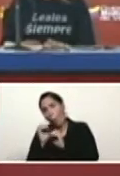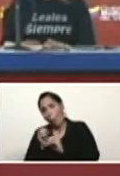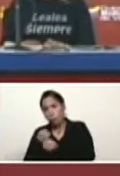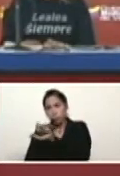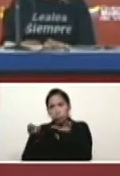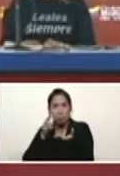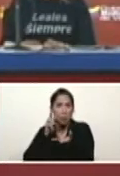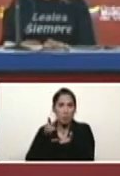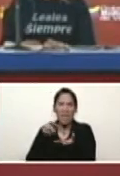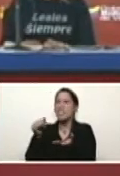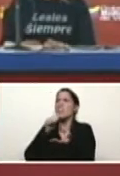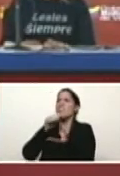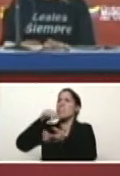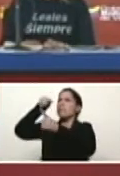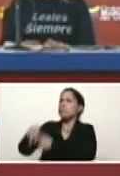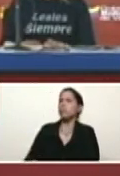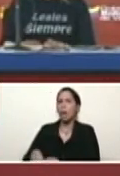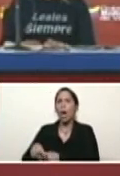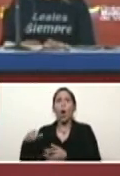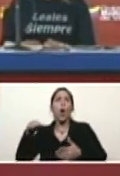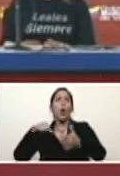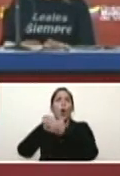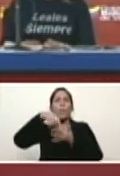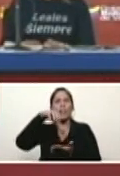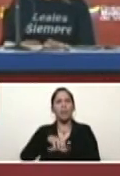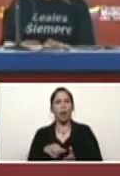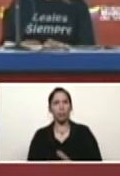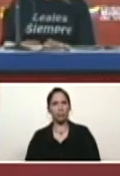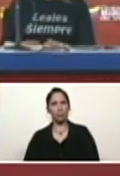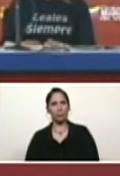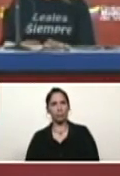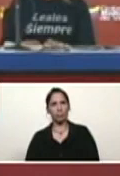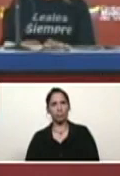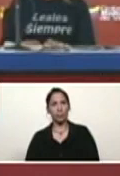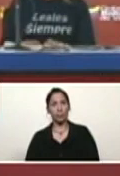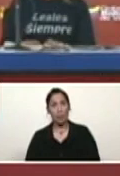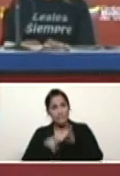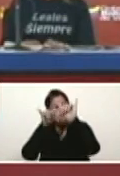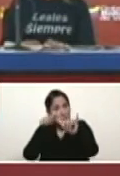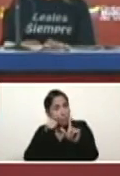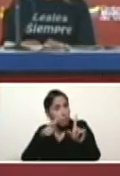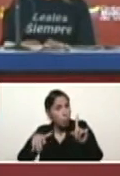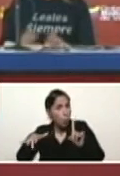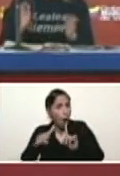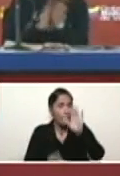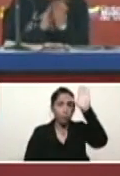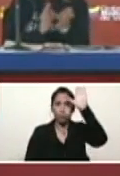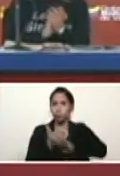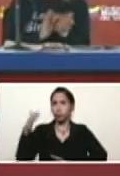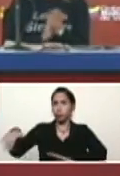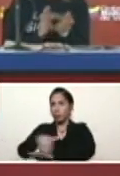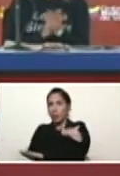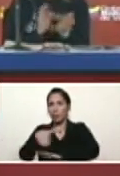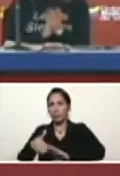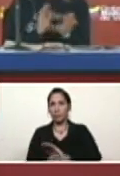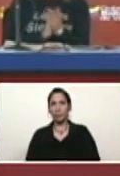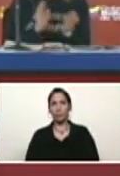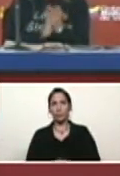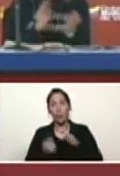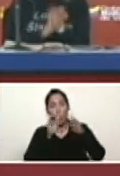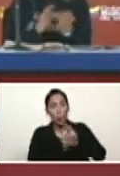¿Y quién derrotó el golpe de Estado? El pueblo en la calle. La